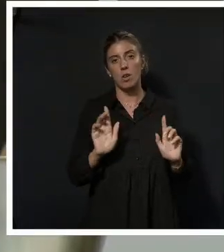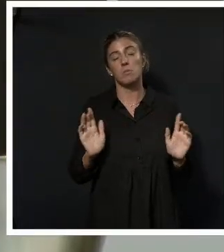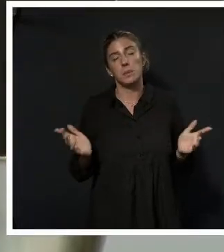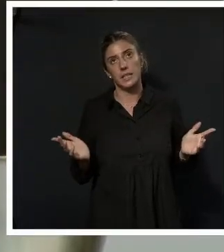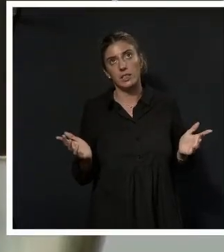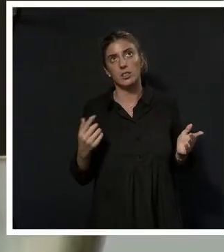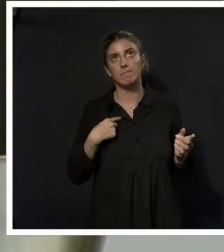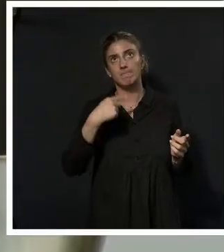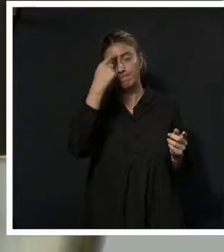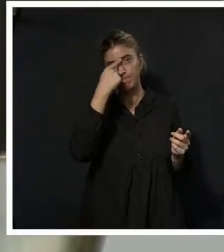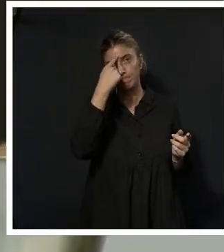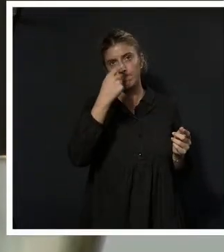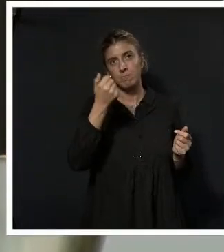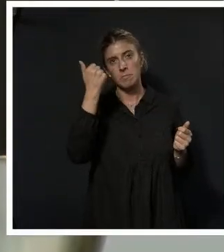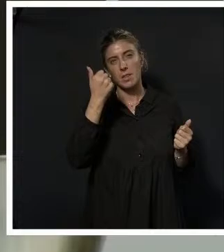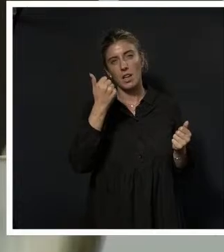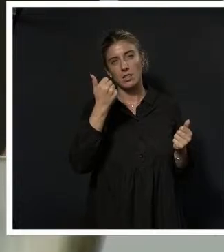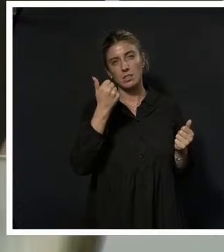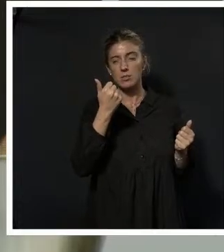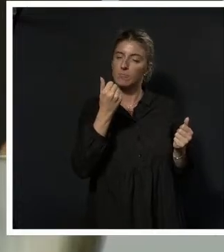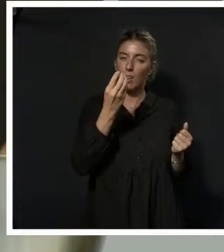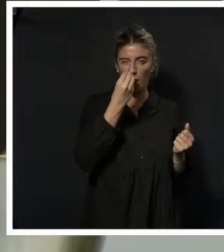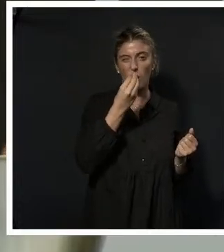fotos de menos probablemente